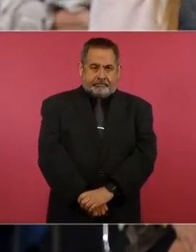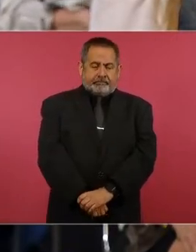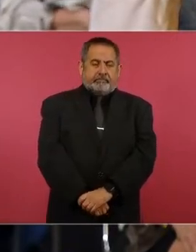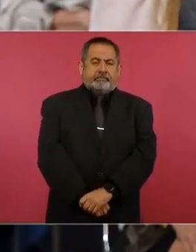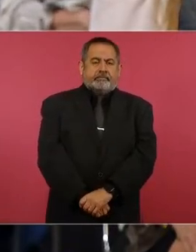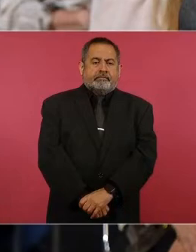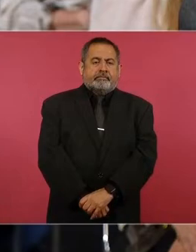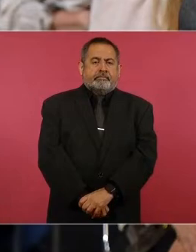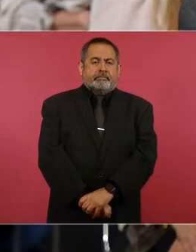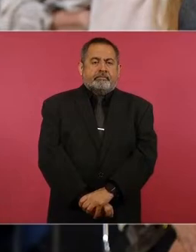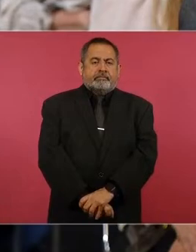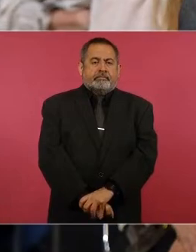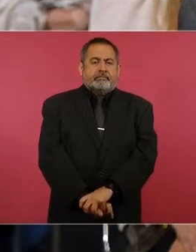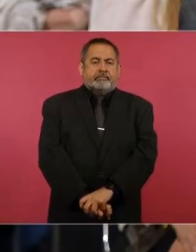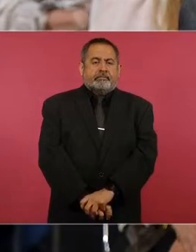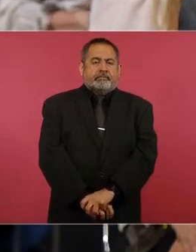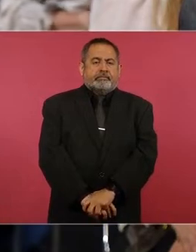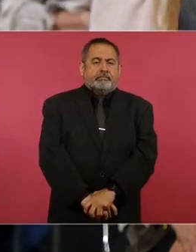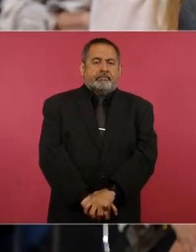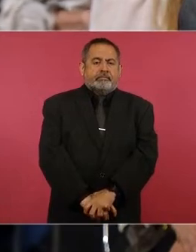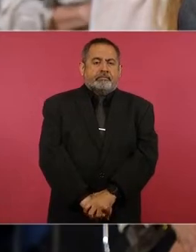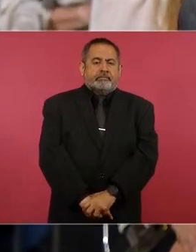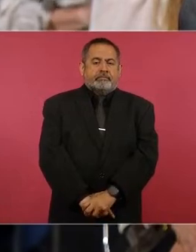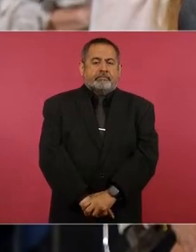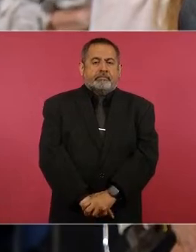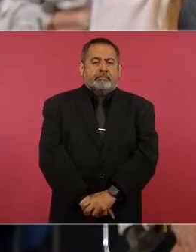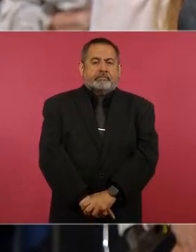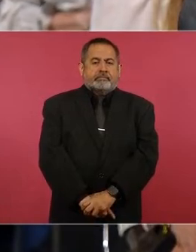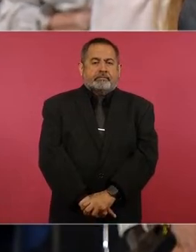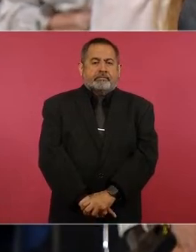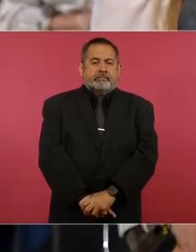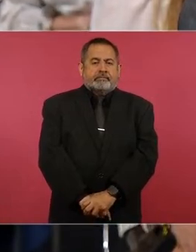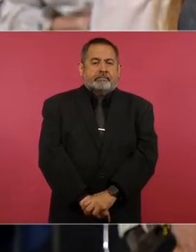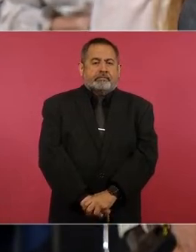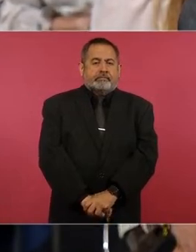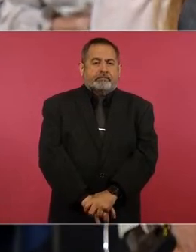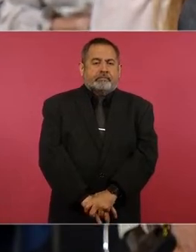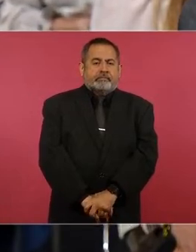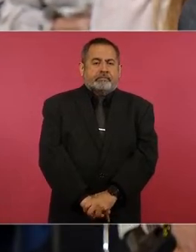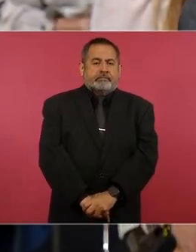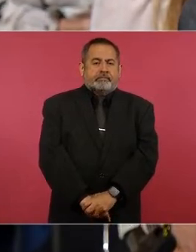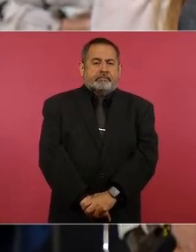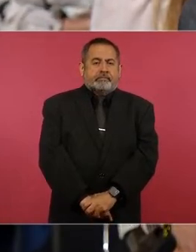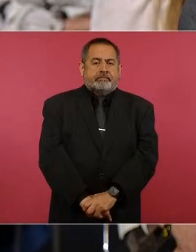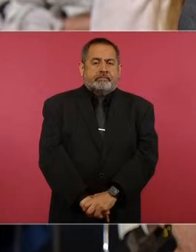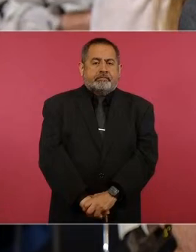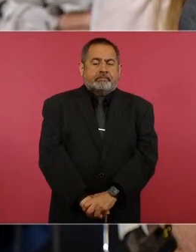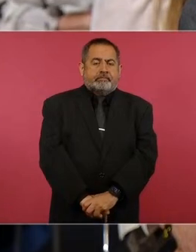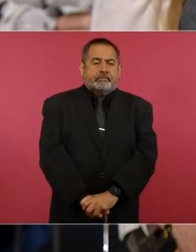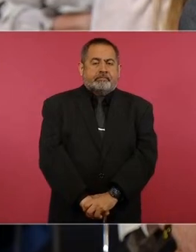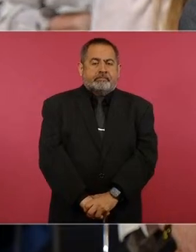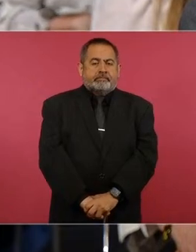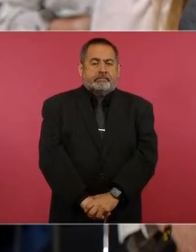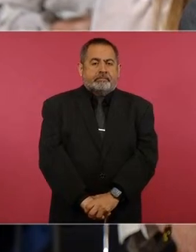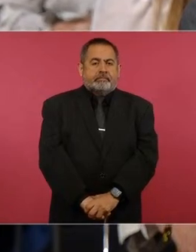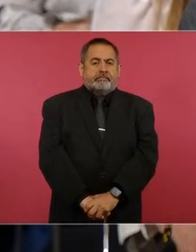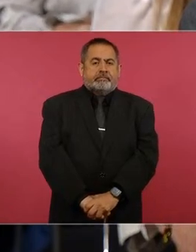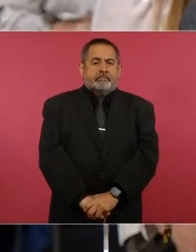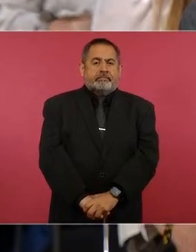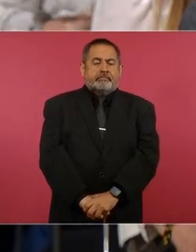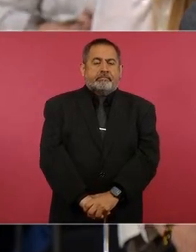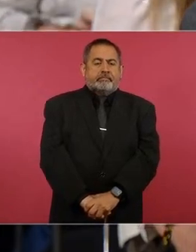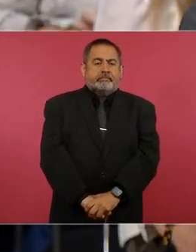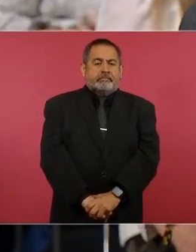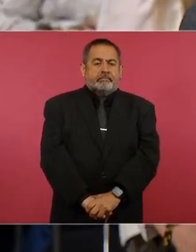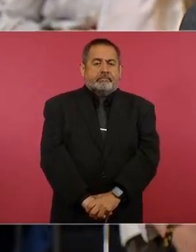como son cosas juzgadas, básicamente les recomendaron perder la esperanza. ¿Cómo se plantea o se replantea que